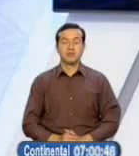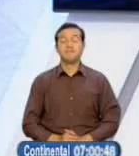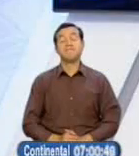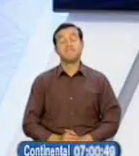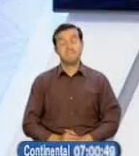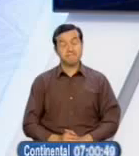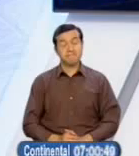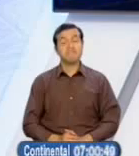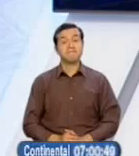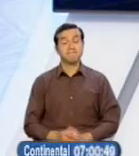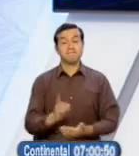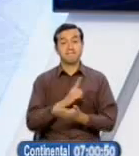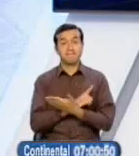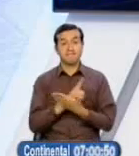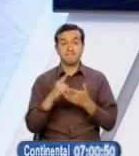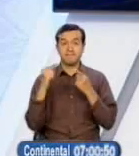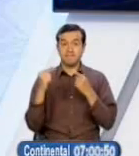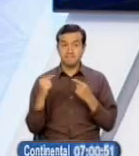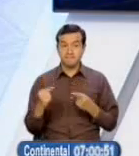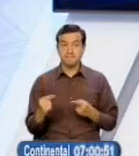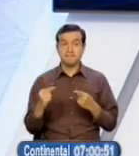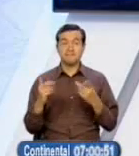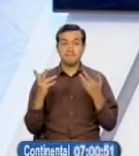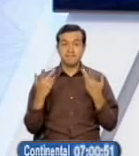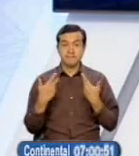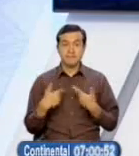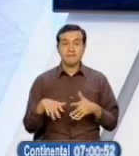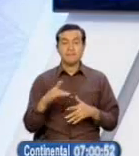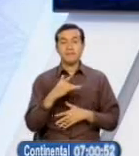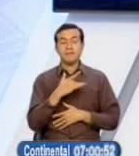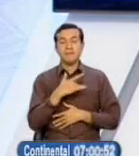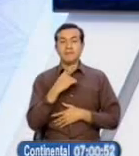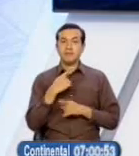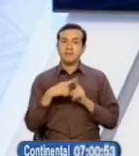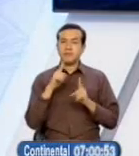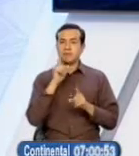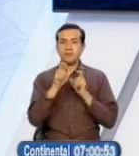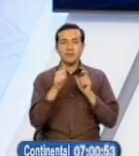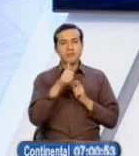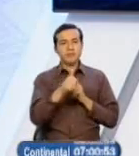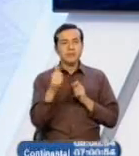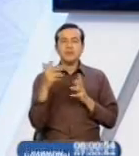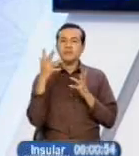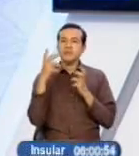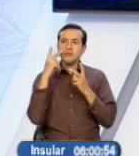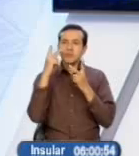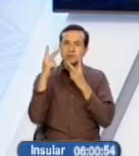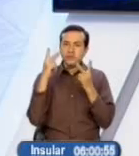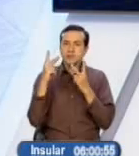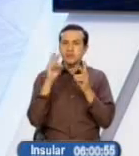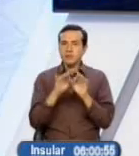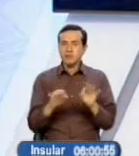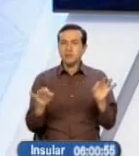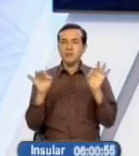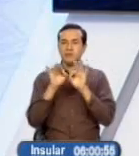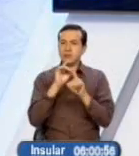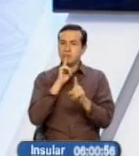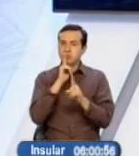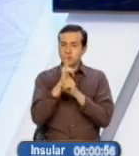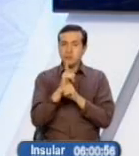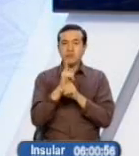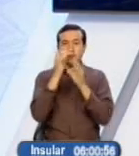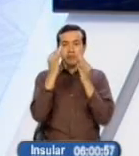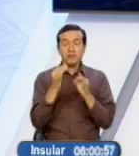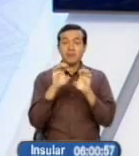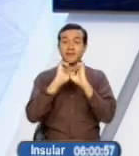Sin duda alguna, esta semana de eliminatorias, o cuando es semana de eliminatorias, se la vive distinta. La gente anda con una ansiedad importante y seguro el